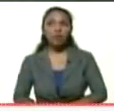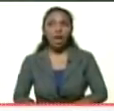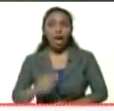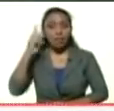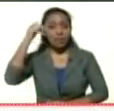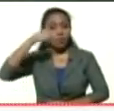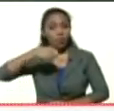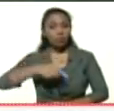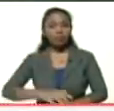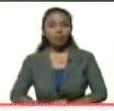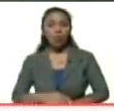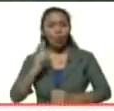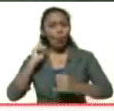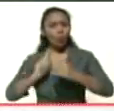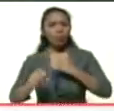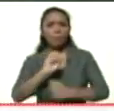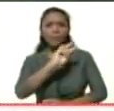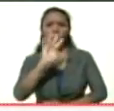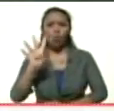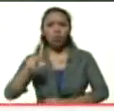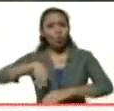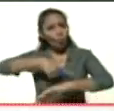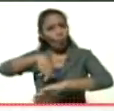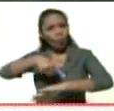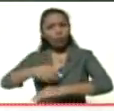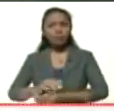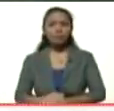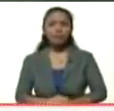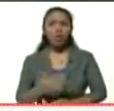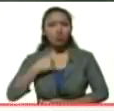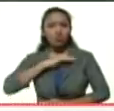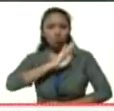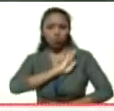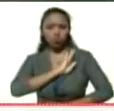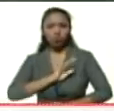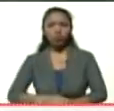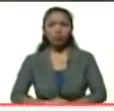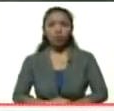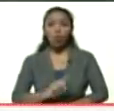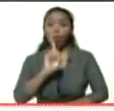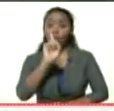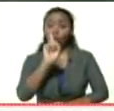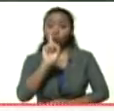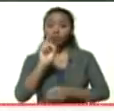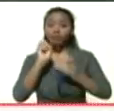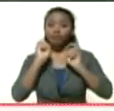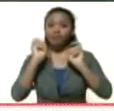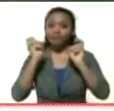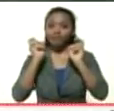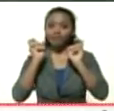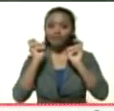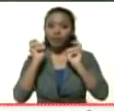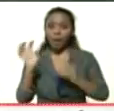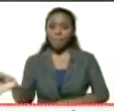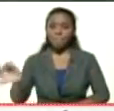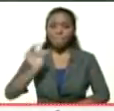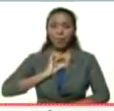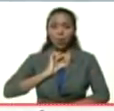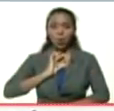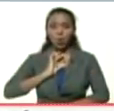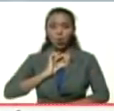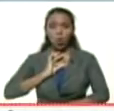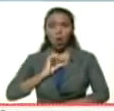hoy, en las últimas 24 horas, hemos tenido un caso de infección,